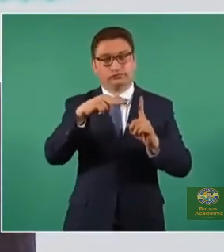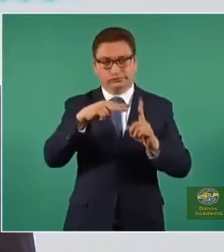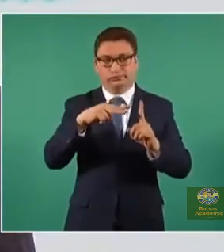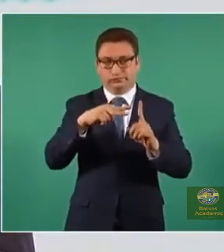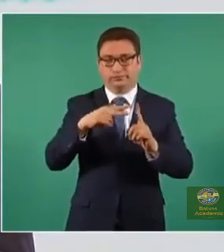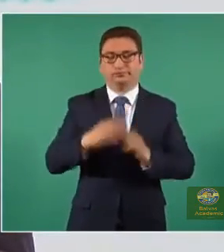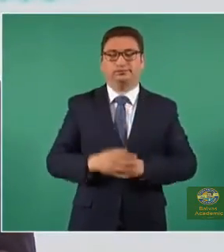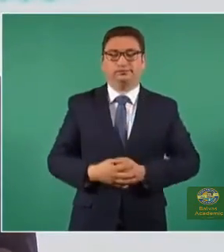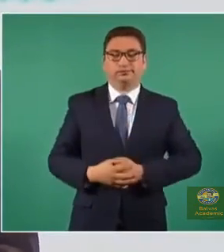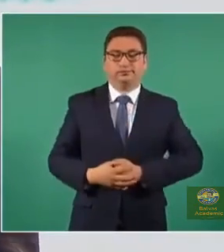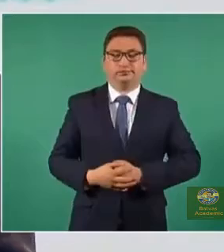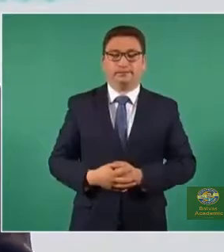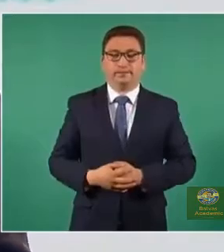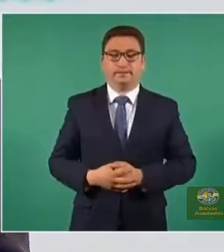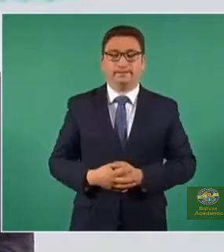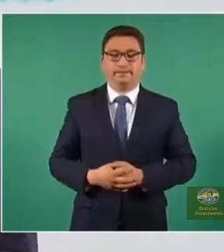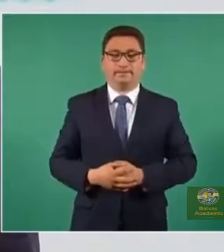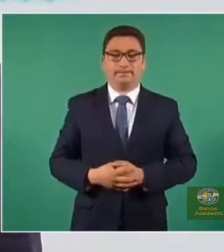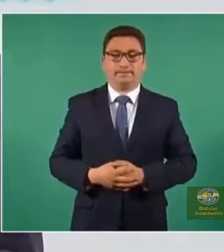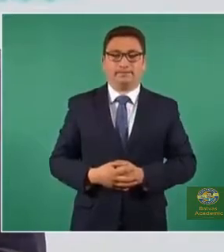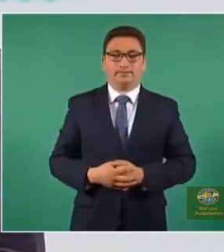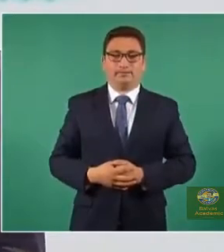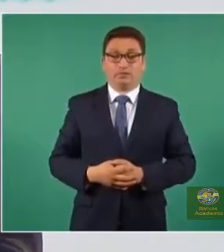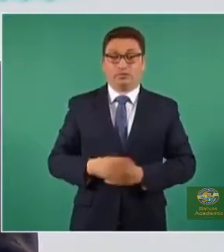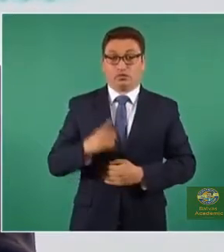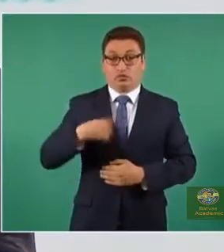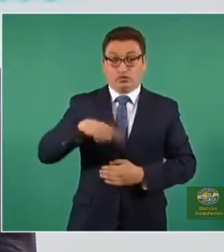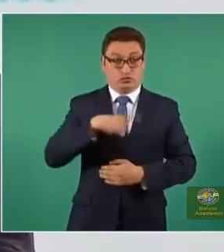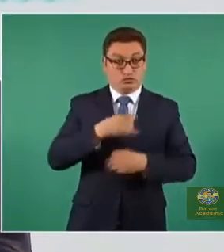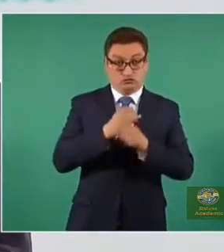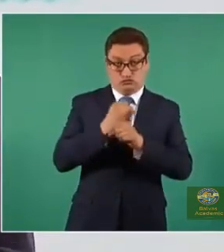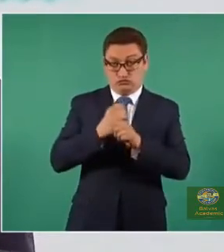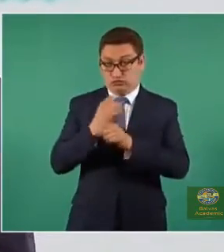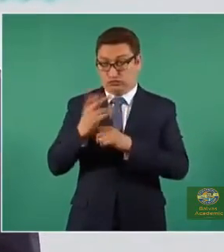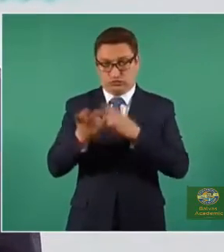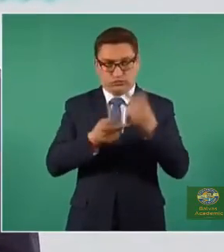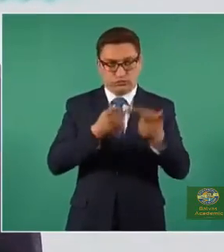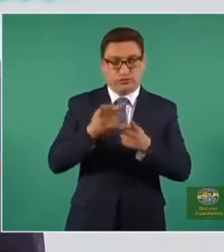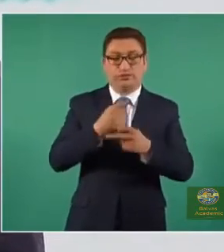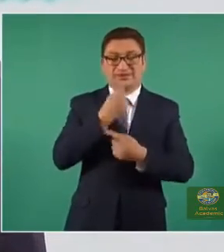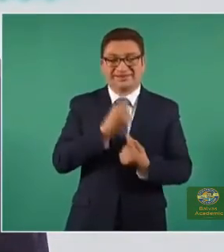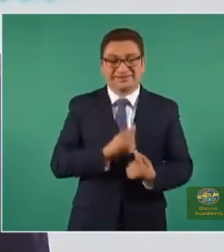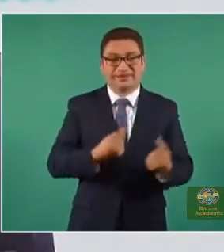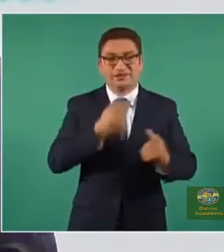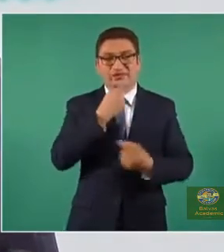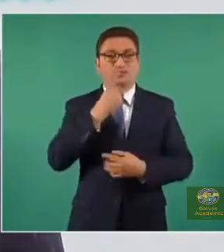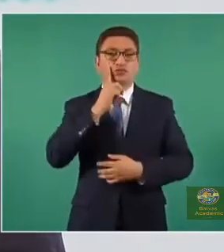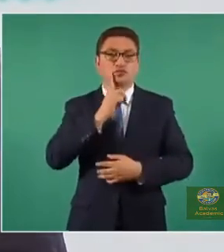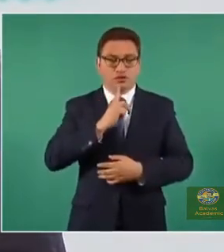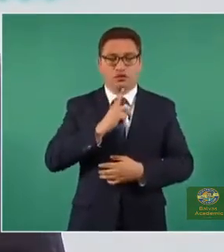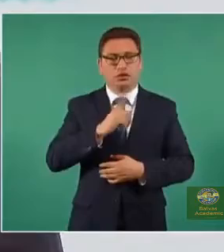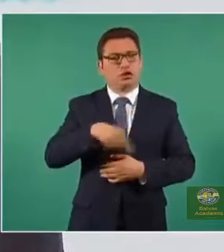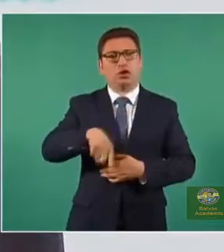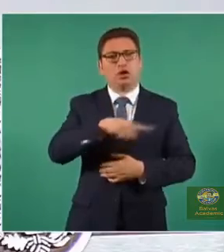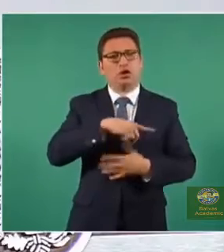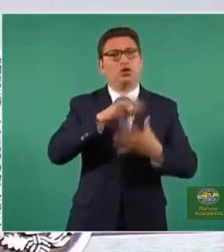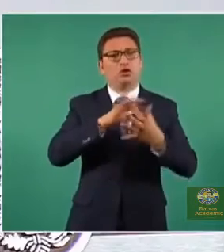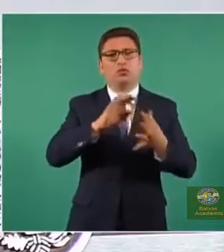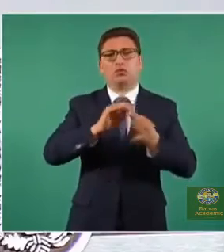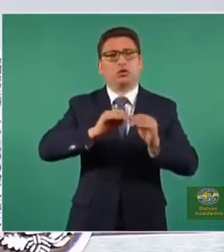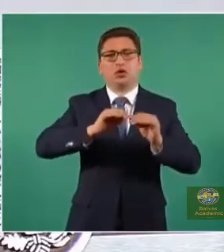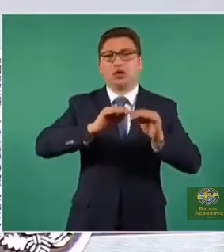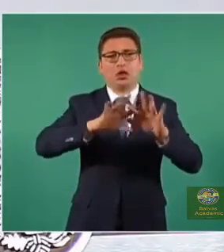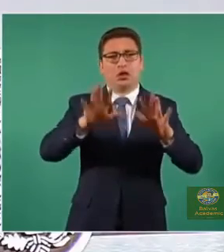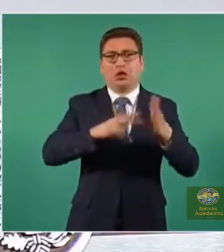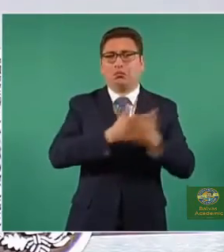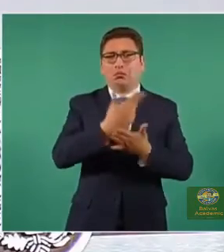el regreso a clases. En estas consultas, las consultas que tuvimos con niñas y niños eran consistentes con la encuesta